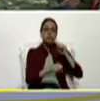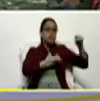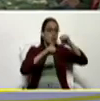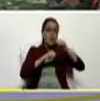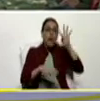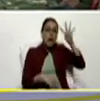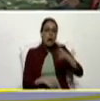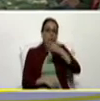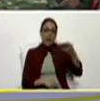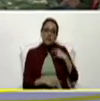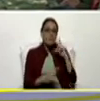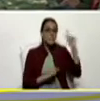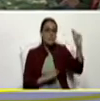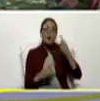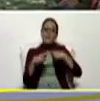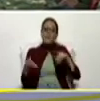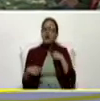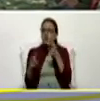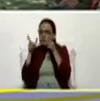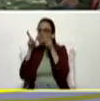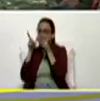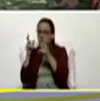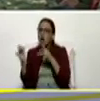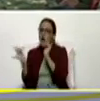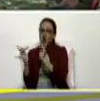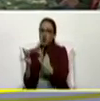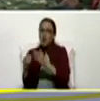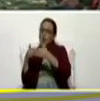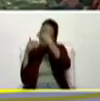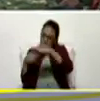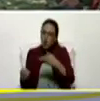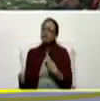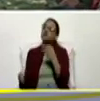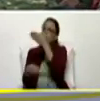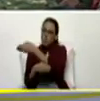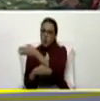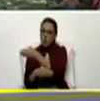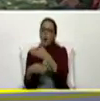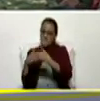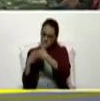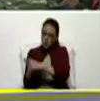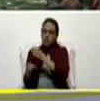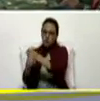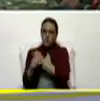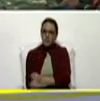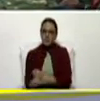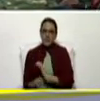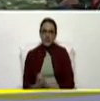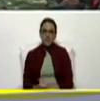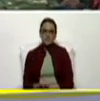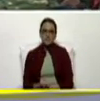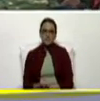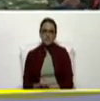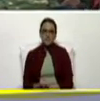trabajando pero estamos en contacto pronto estaré con ustedes en coman acoa hasta la victoria